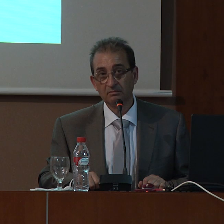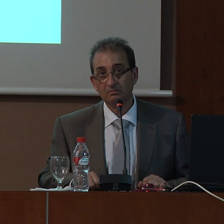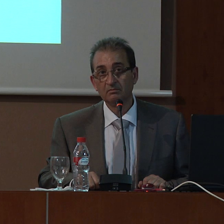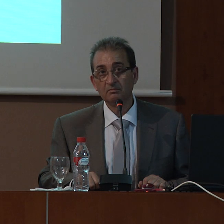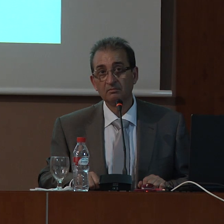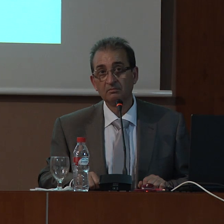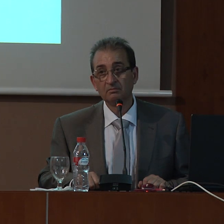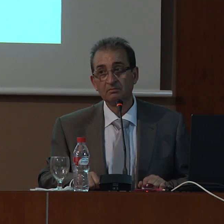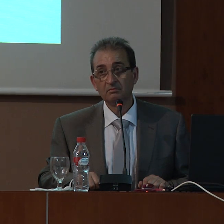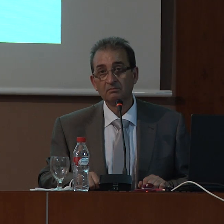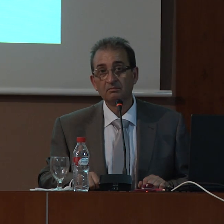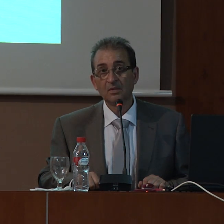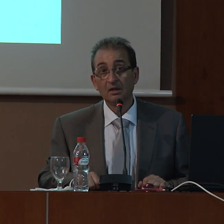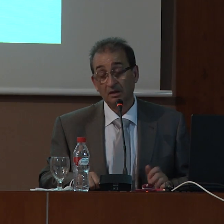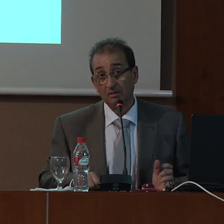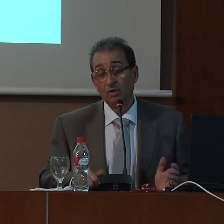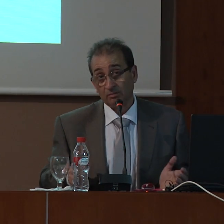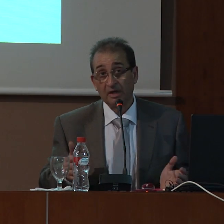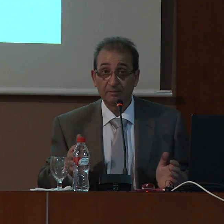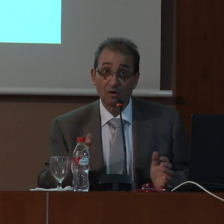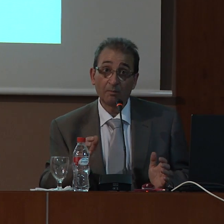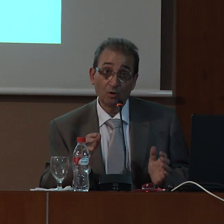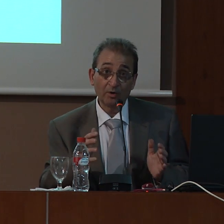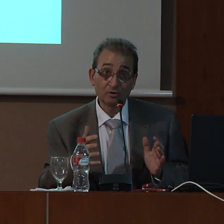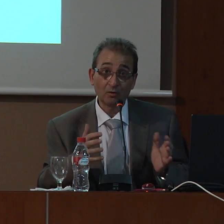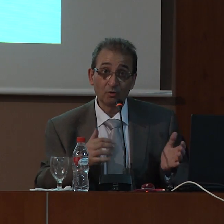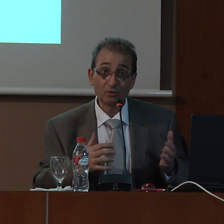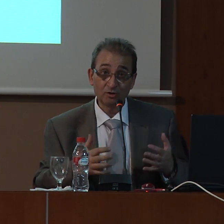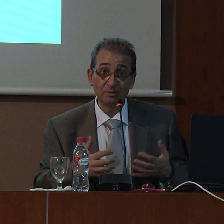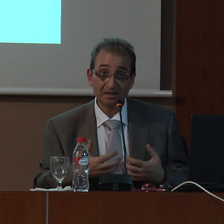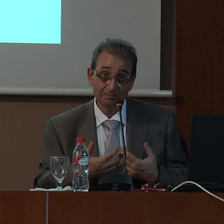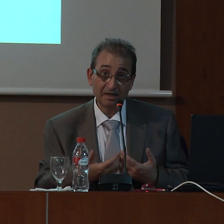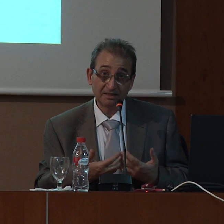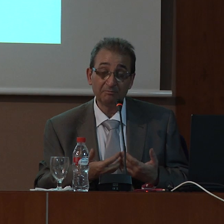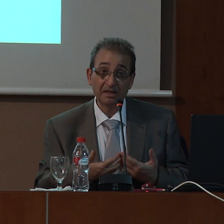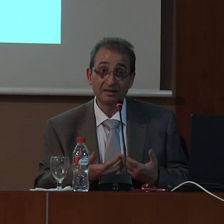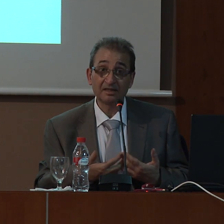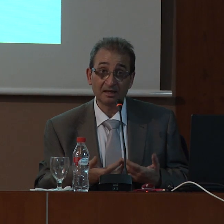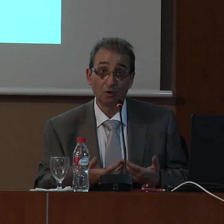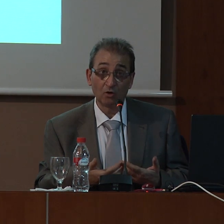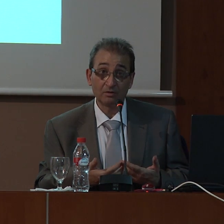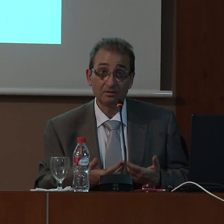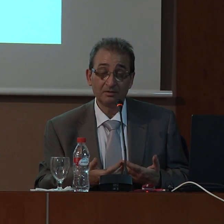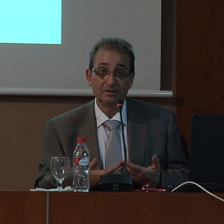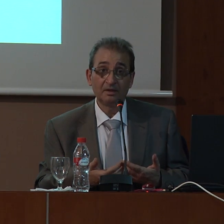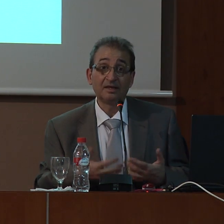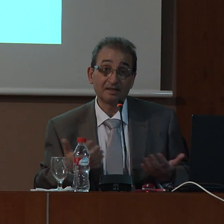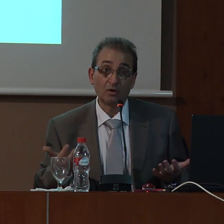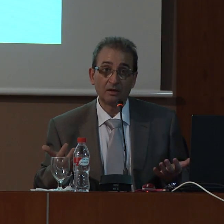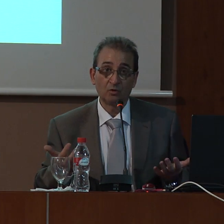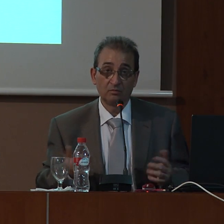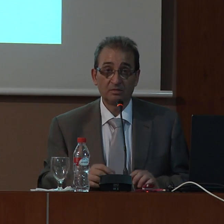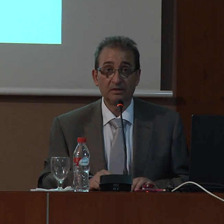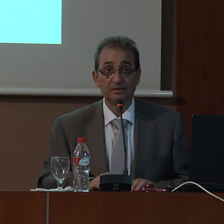todos los síntomas de la enfermedad en realidad. Claro, bueno, para mejorar por lo menos algunos de los síntomas más invalidantes, que es el dolor y el